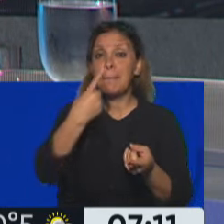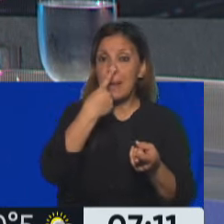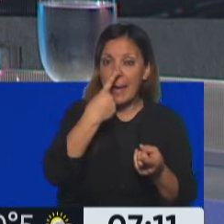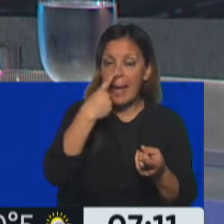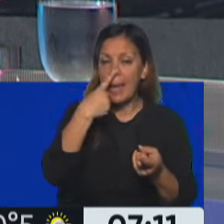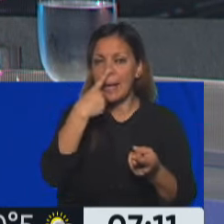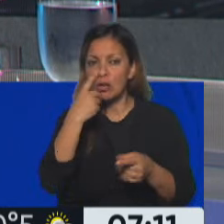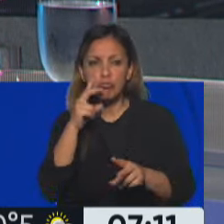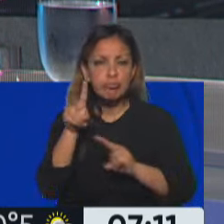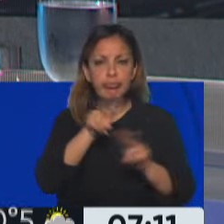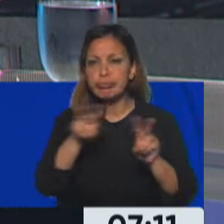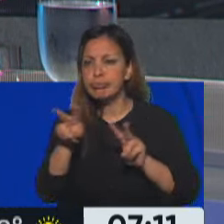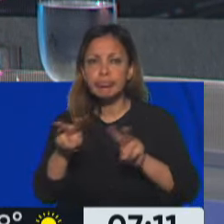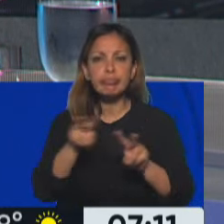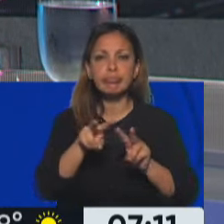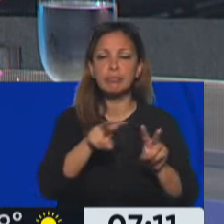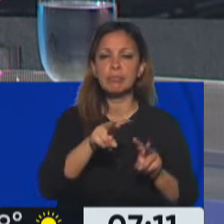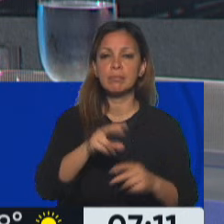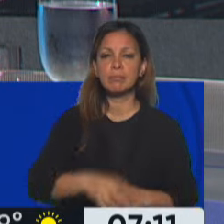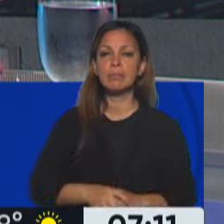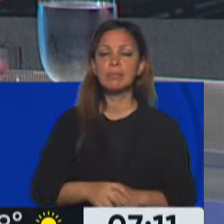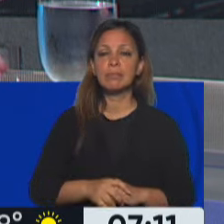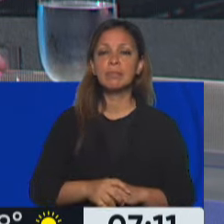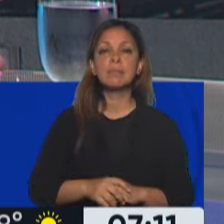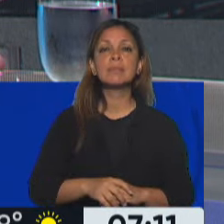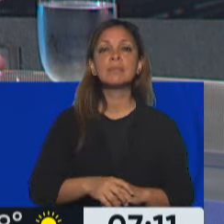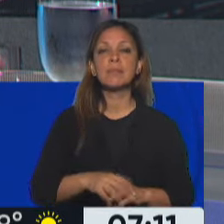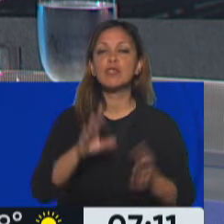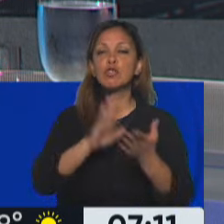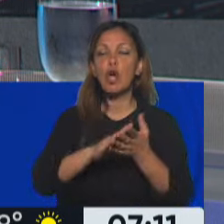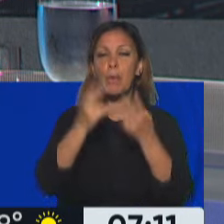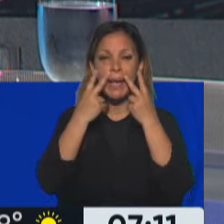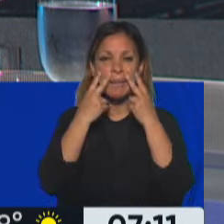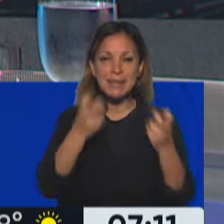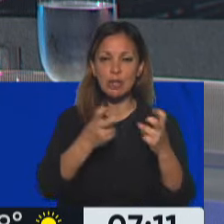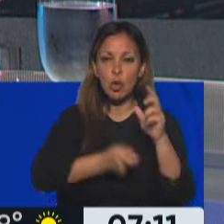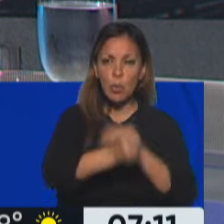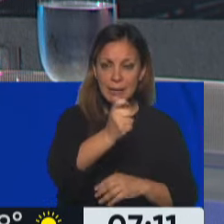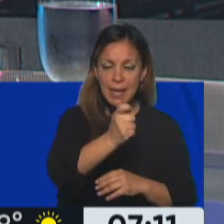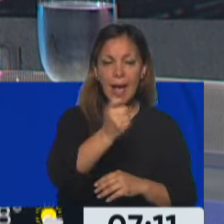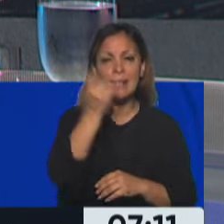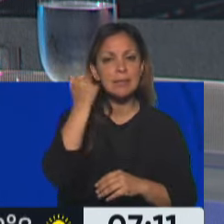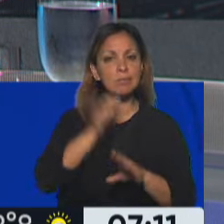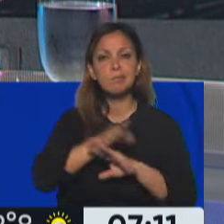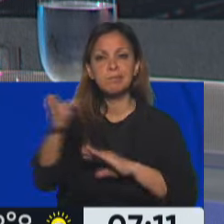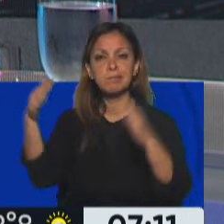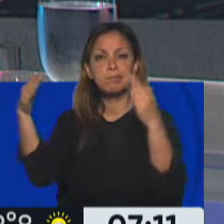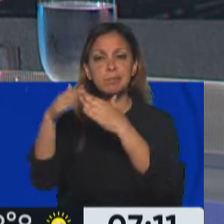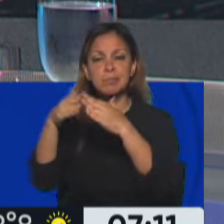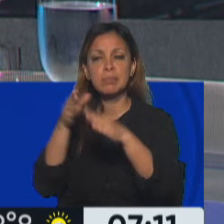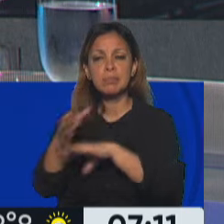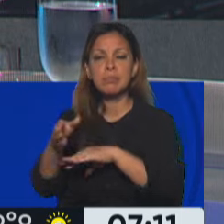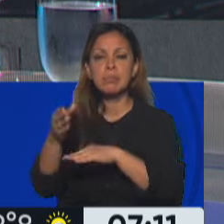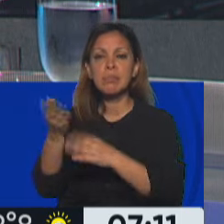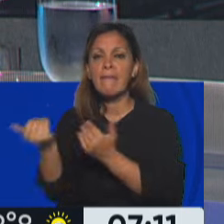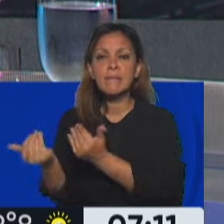entrenados en buscar personas vivas. En tanto, en cuanto a lo que implica la investigación judicial, allanaron la casa de un arquitecto, de una arquitecta